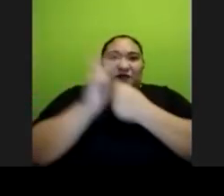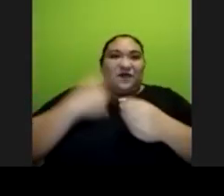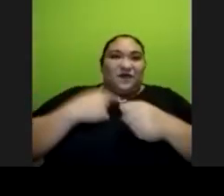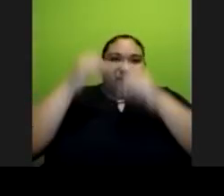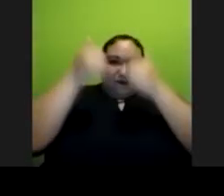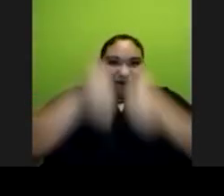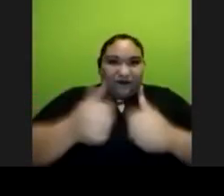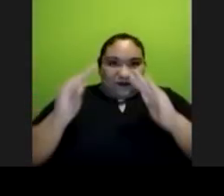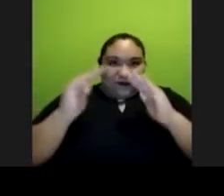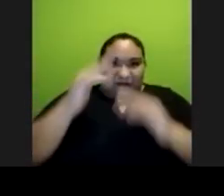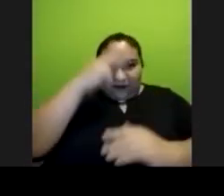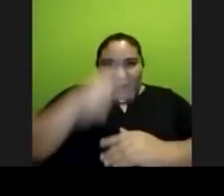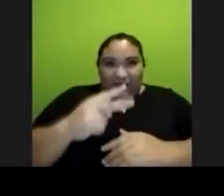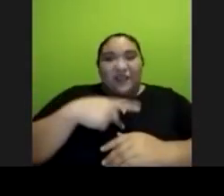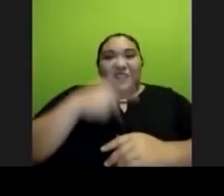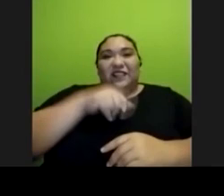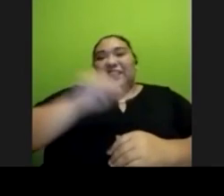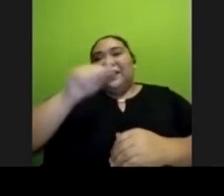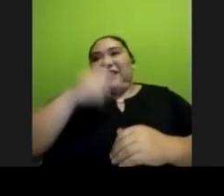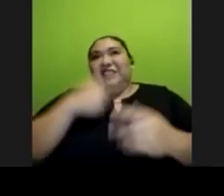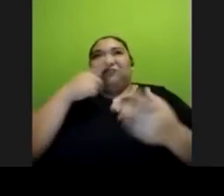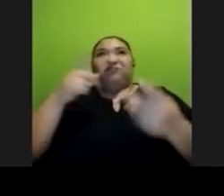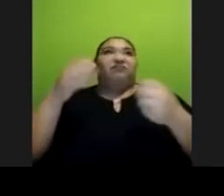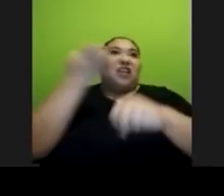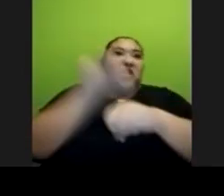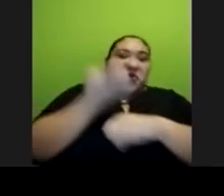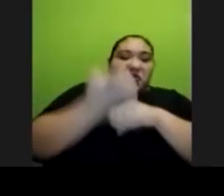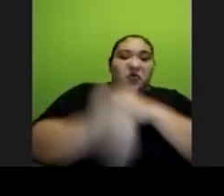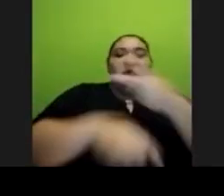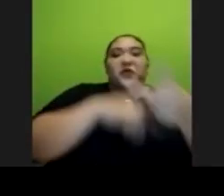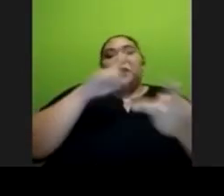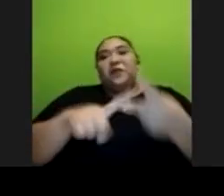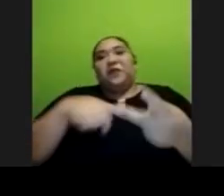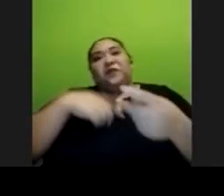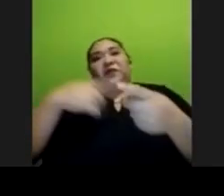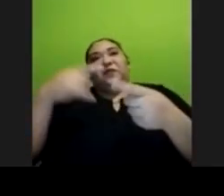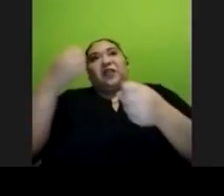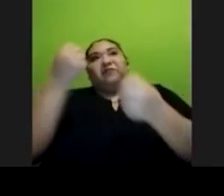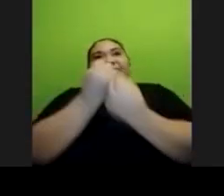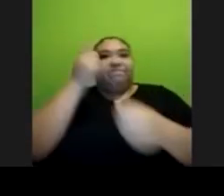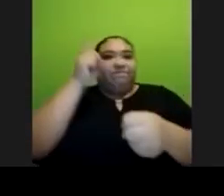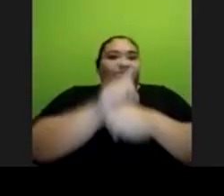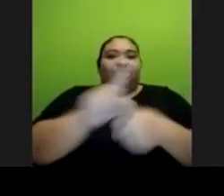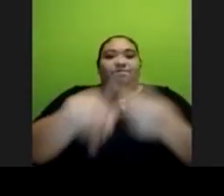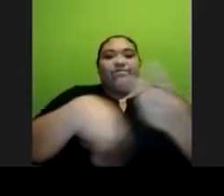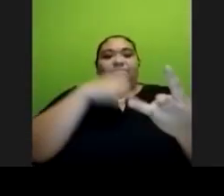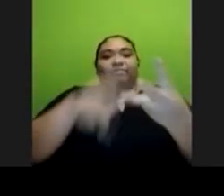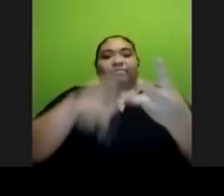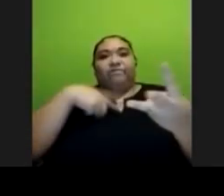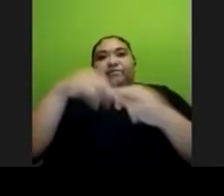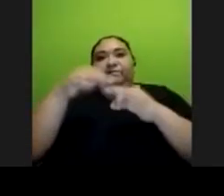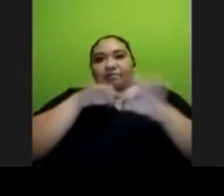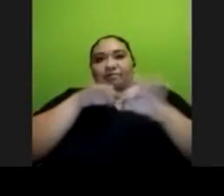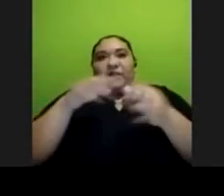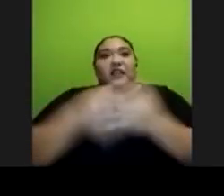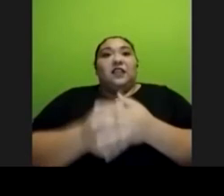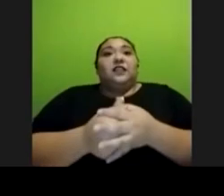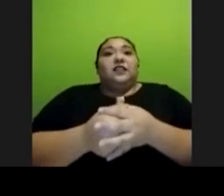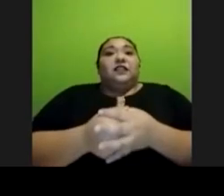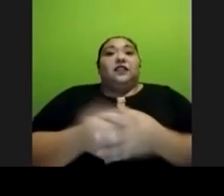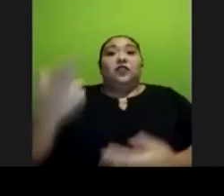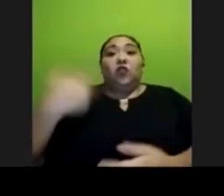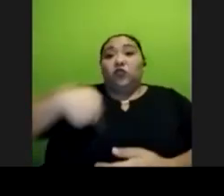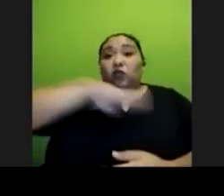uno de los ejemplos más claros que tenemos en este momento es la contribución que están haciendo profesionales de la